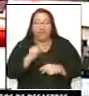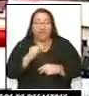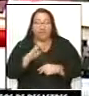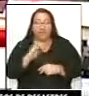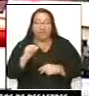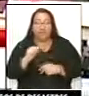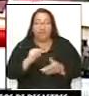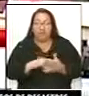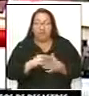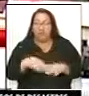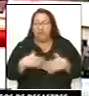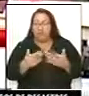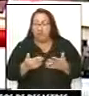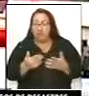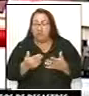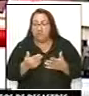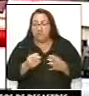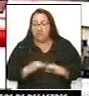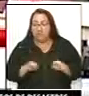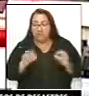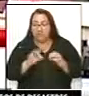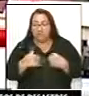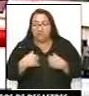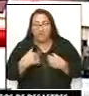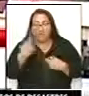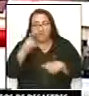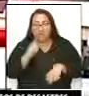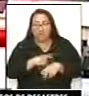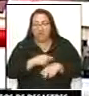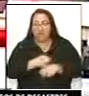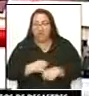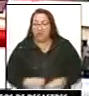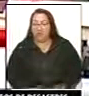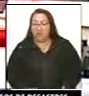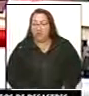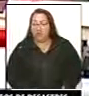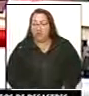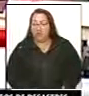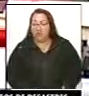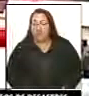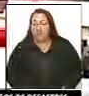entonces de repente sería importante tener en cuenta eso. Gracias, presidente.